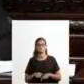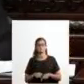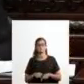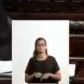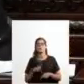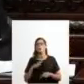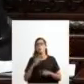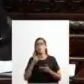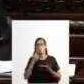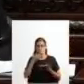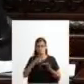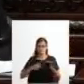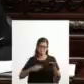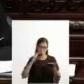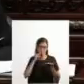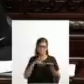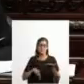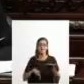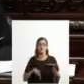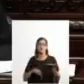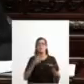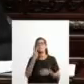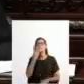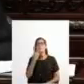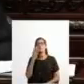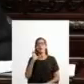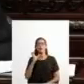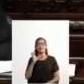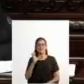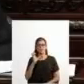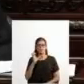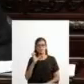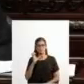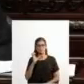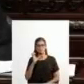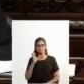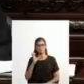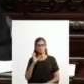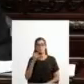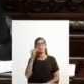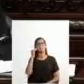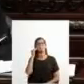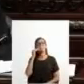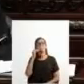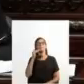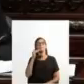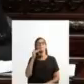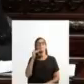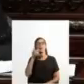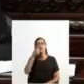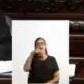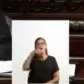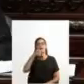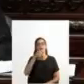en una columna muy lúcida del 24 de enero la profesora Ana